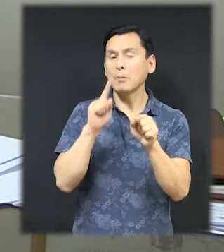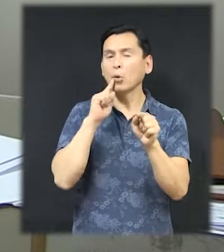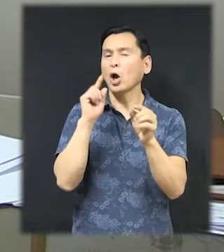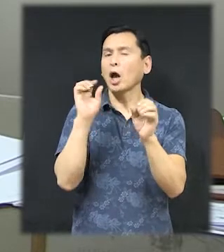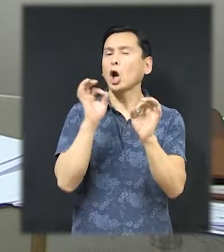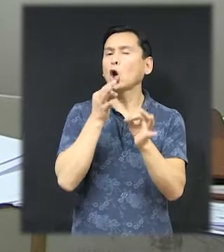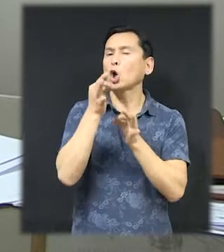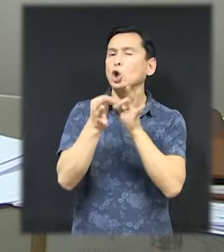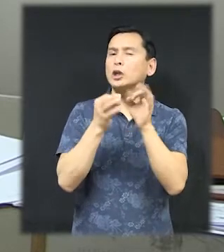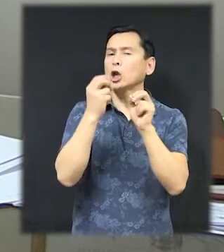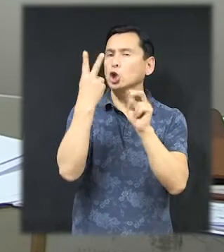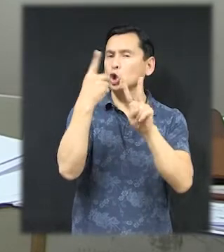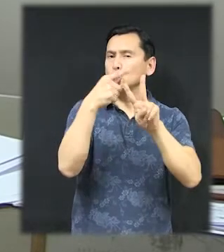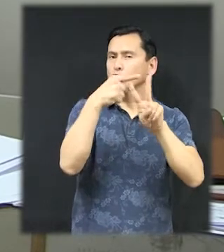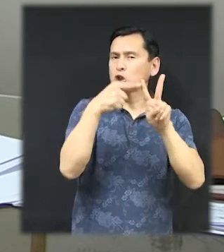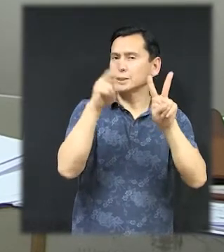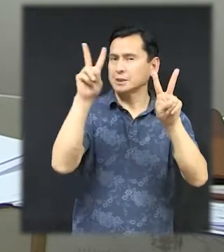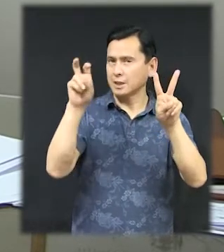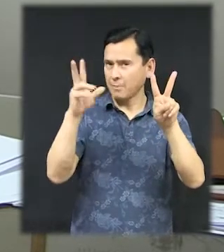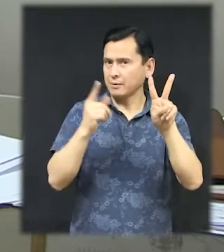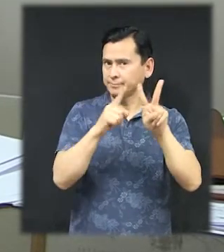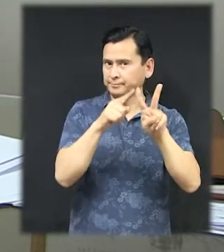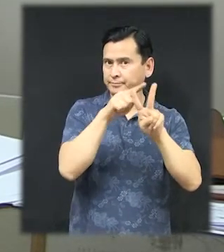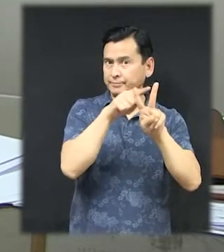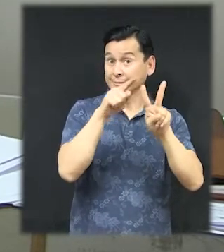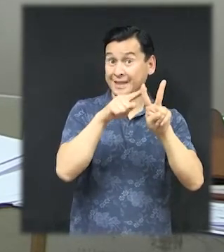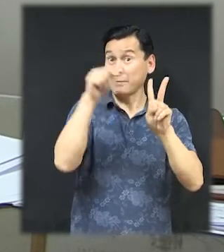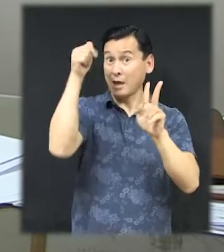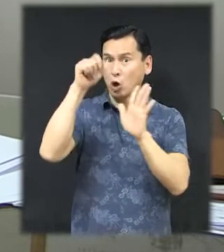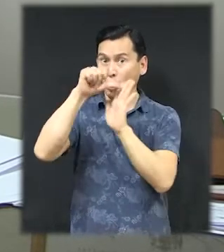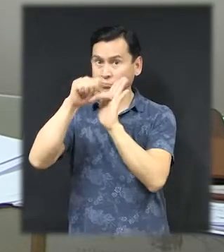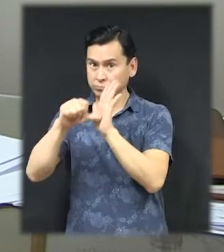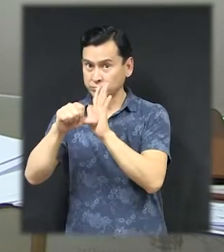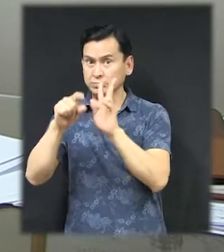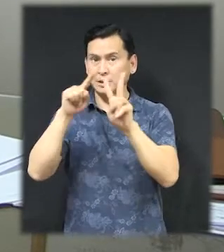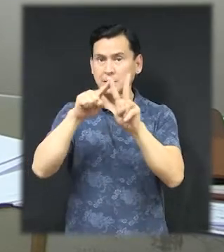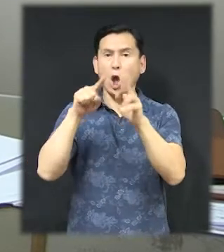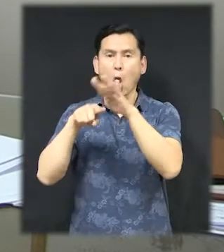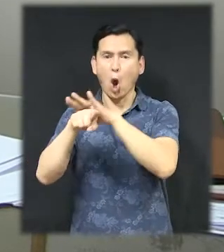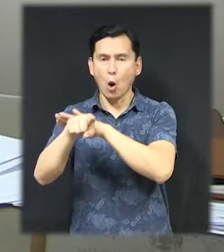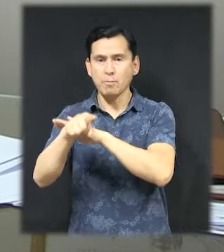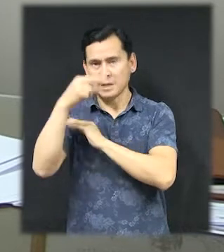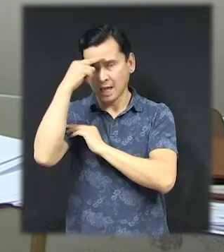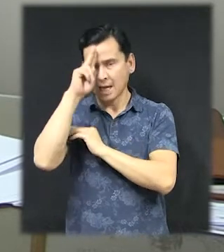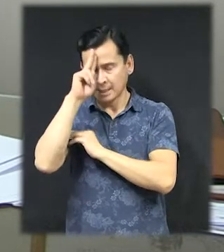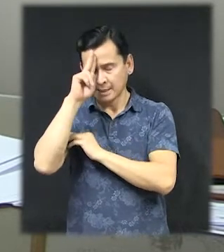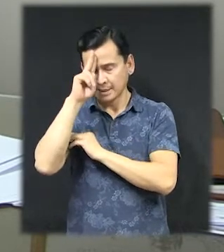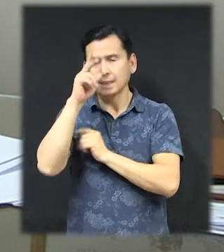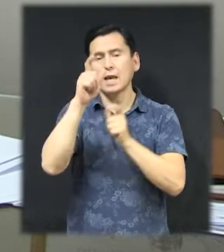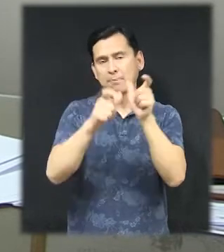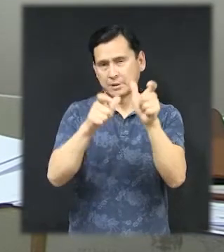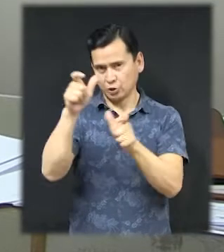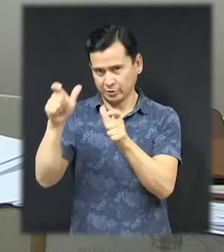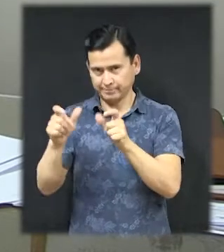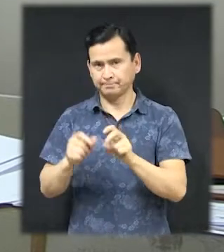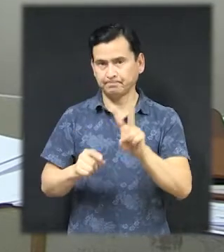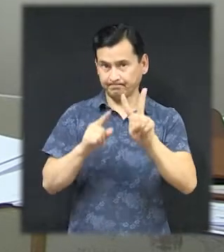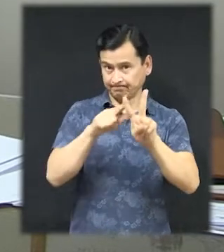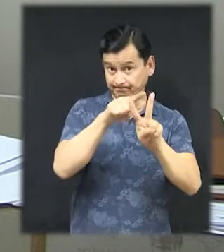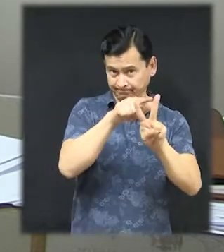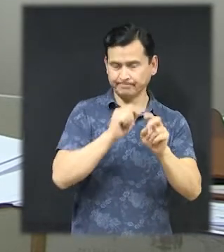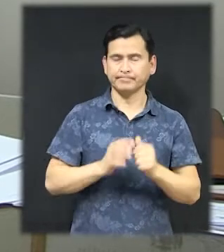abrir dos áreas de análisis: la actividad quirúrgica y la hospitalización propiamente tal de nuestros pacientes.